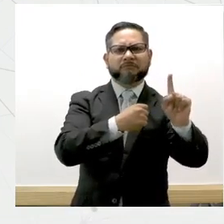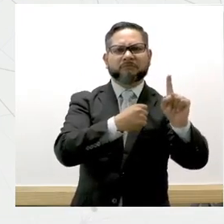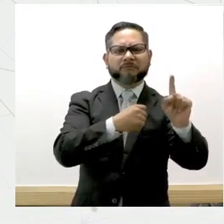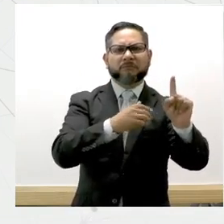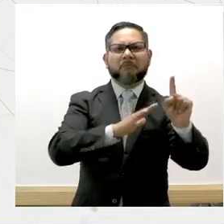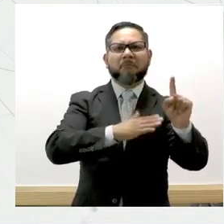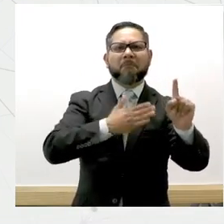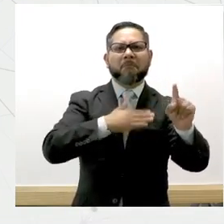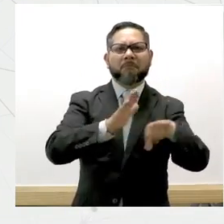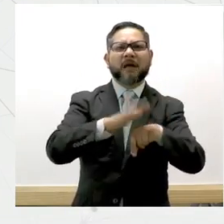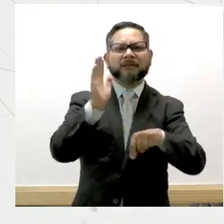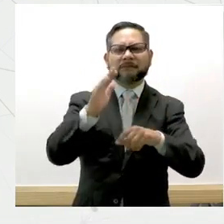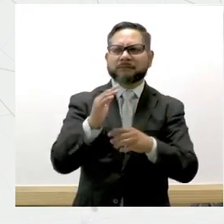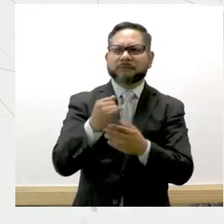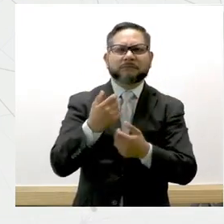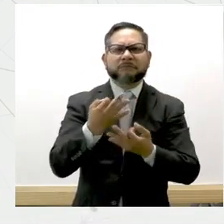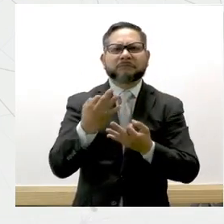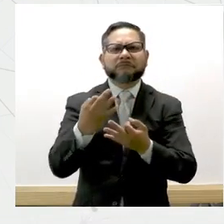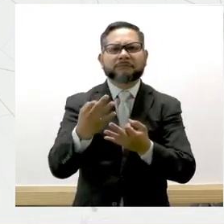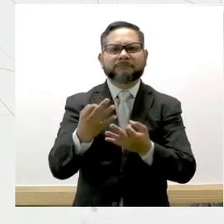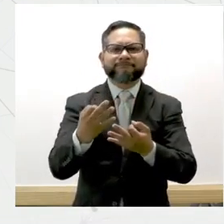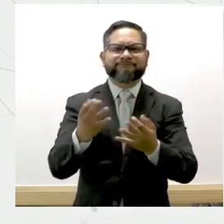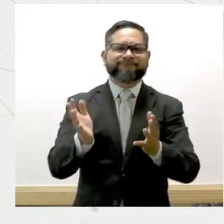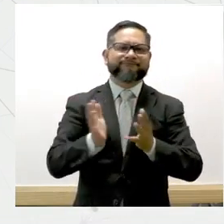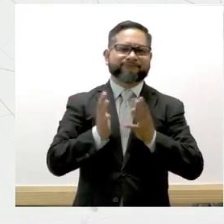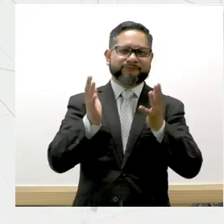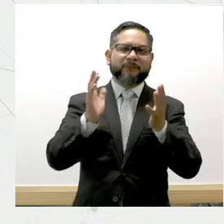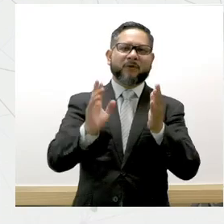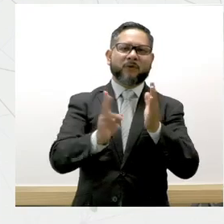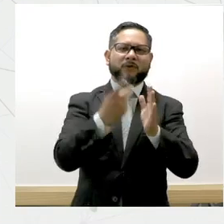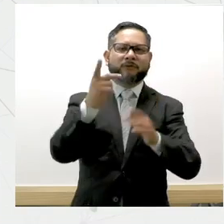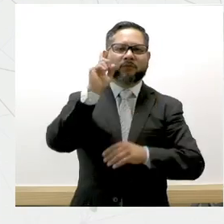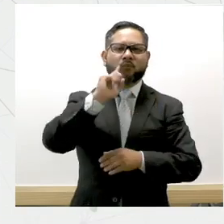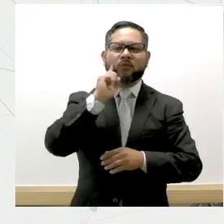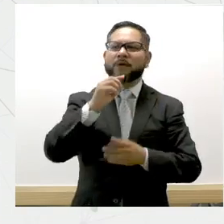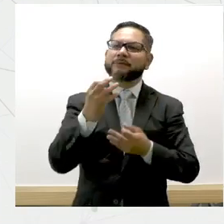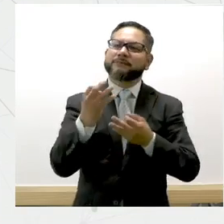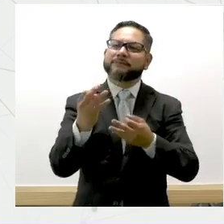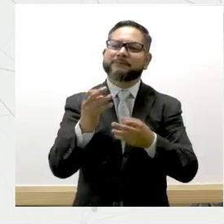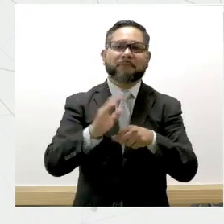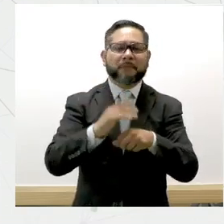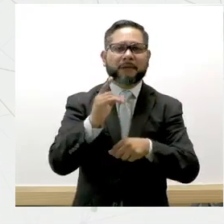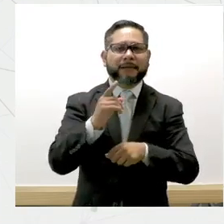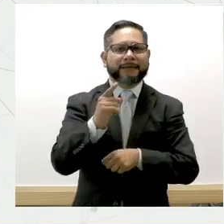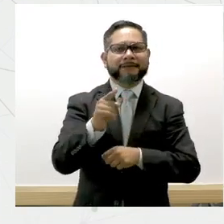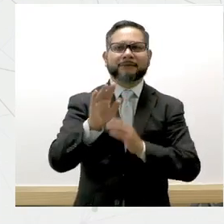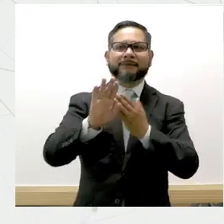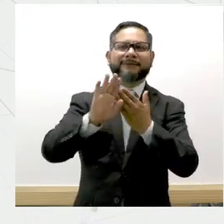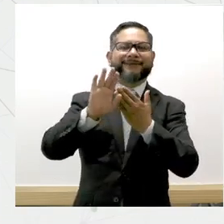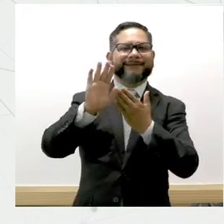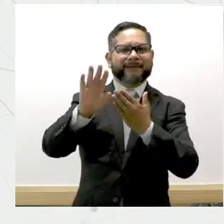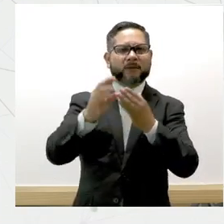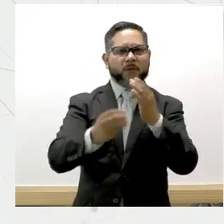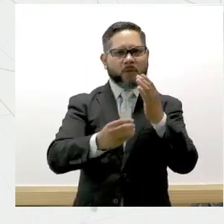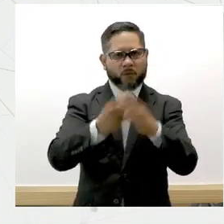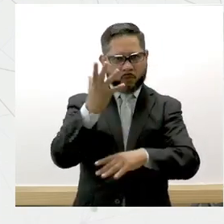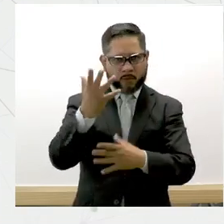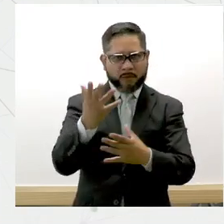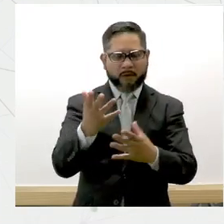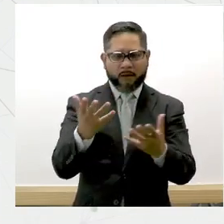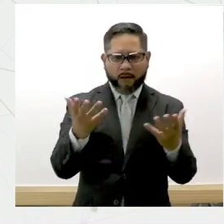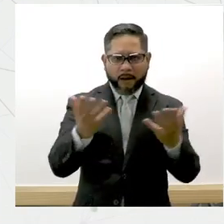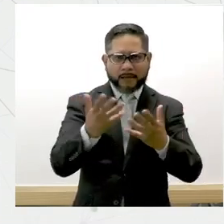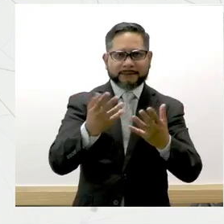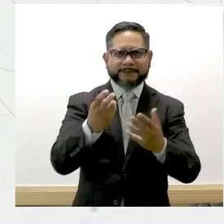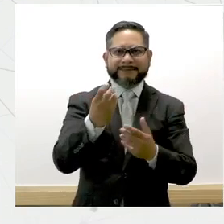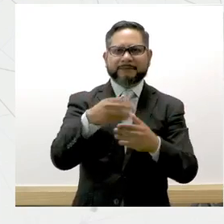atractiva? Sorpresa, de nuevo las mujeres. Por eso tenemos que evitar que esta nueva realidad perpetúe